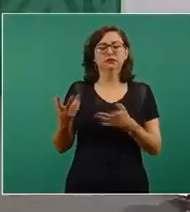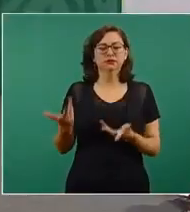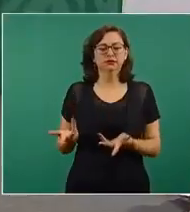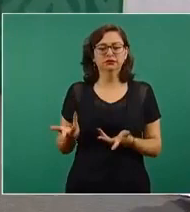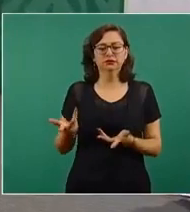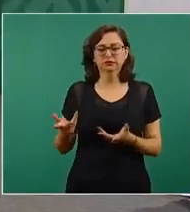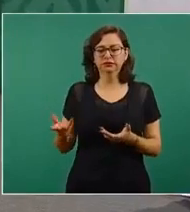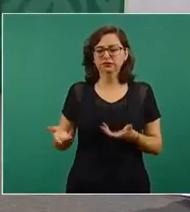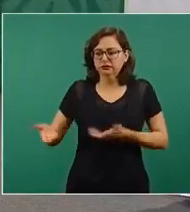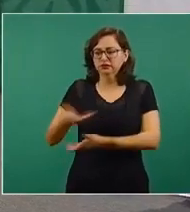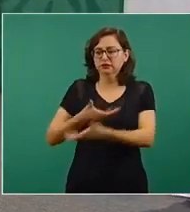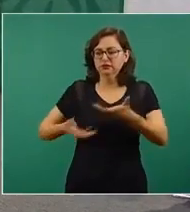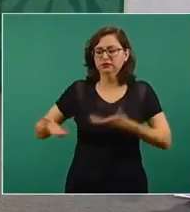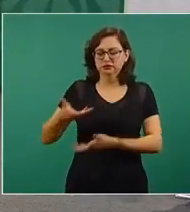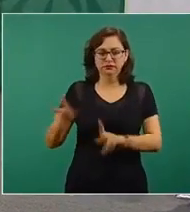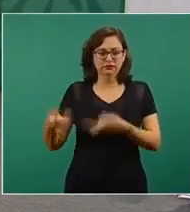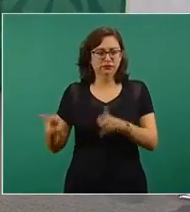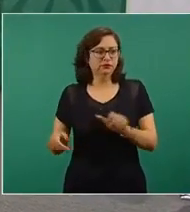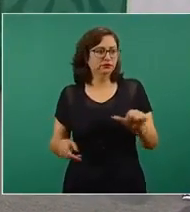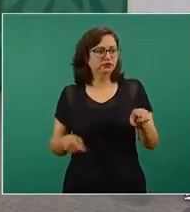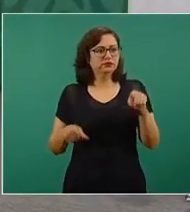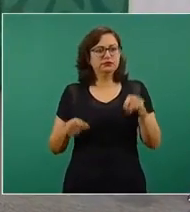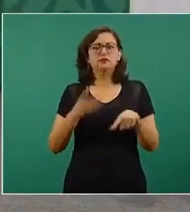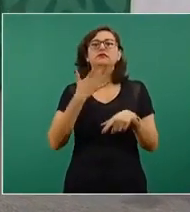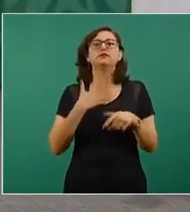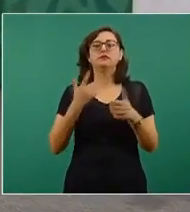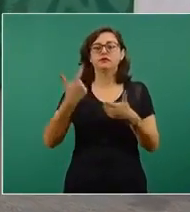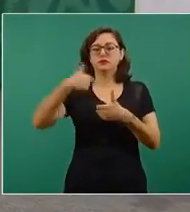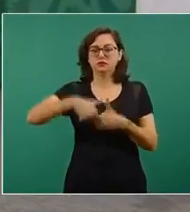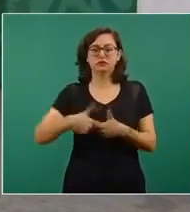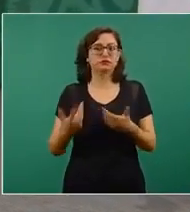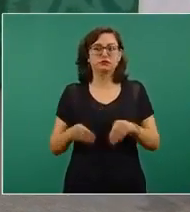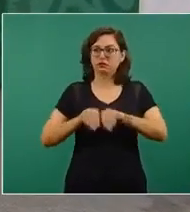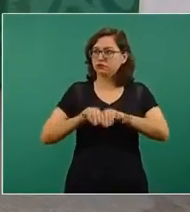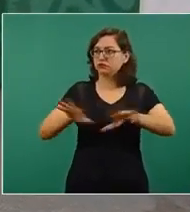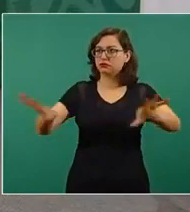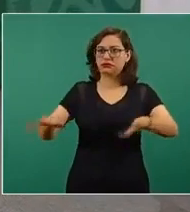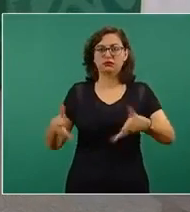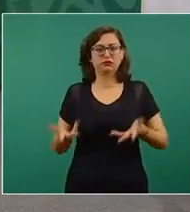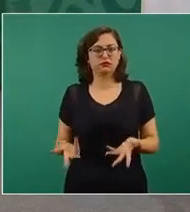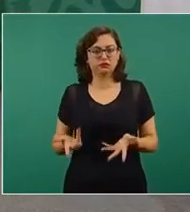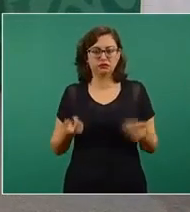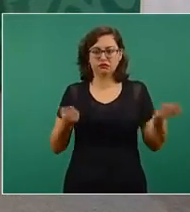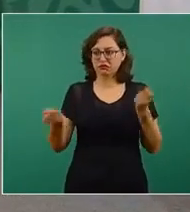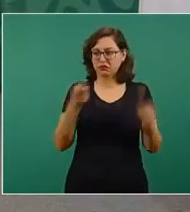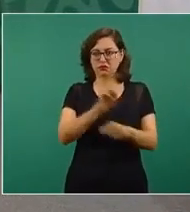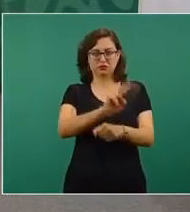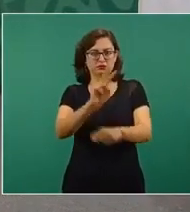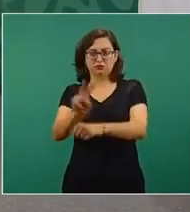en la comercialización o distribución de las gasolinas. Es lo único que estamos